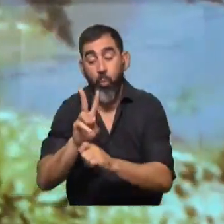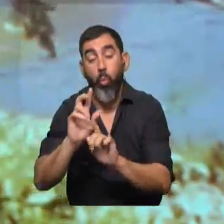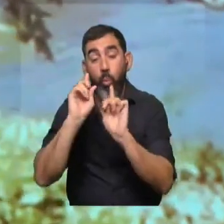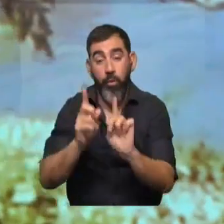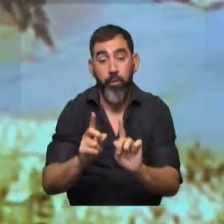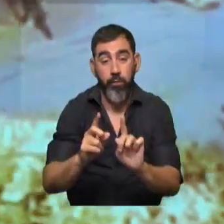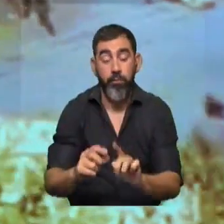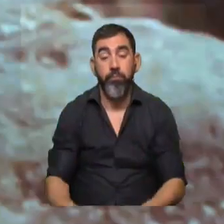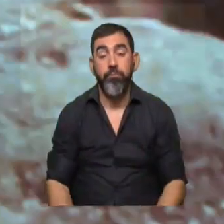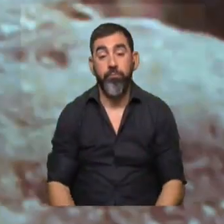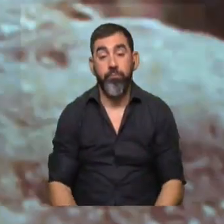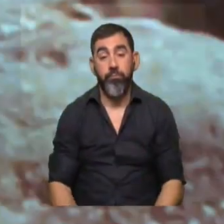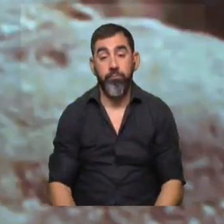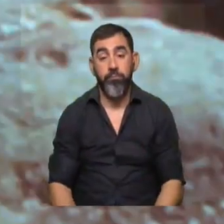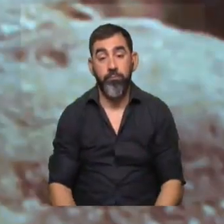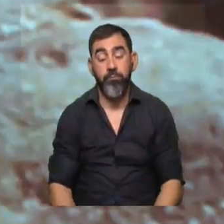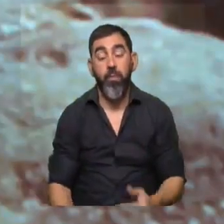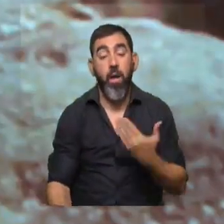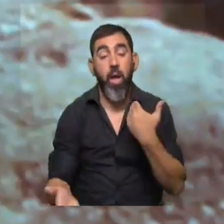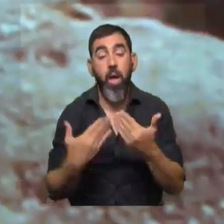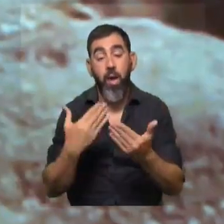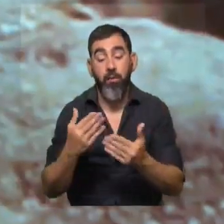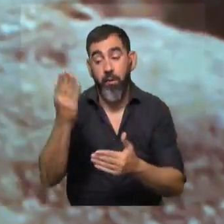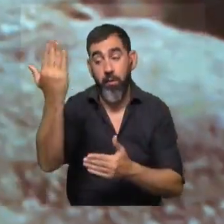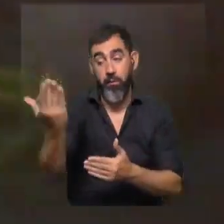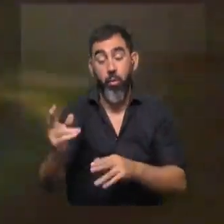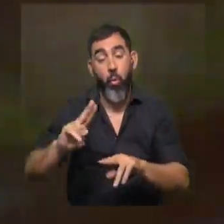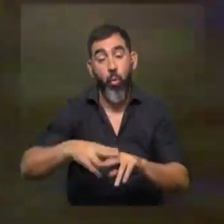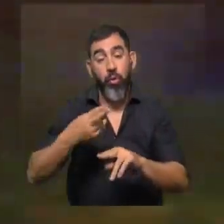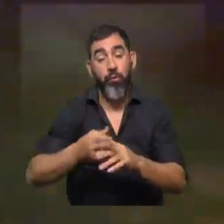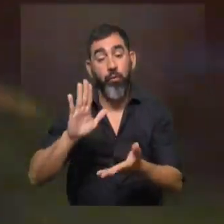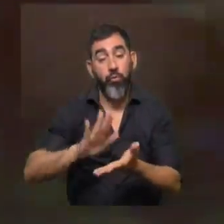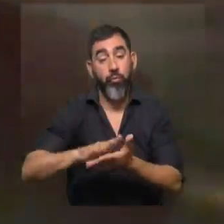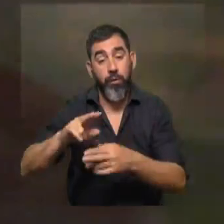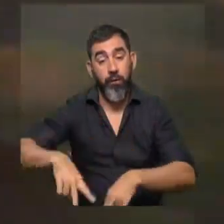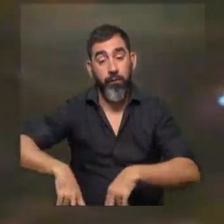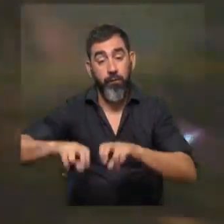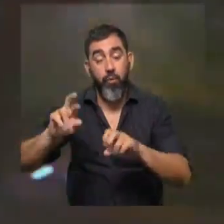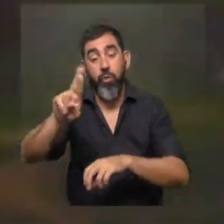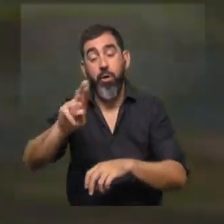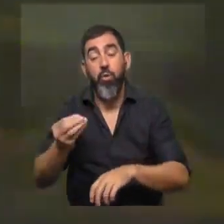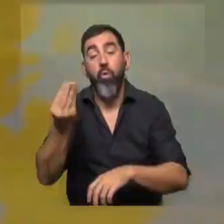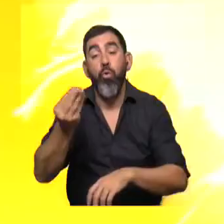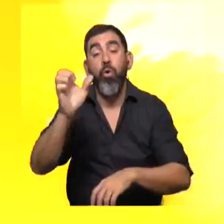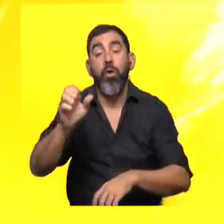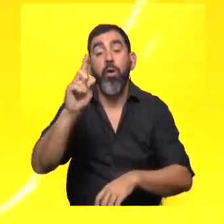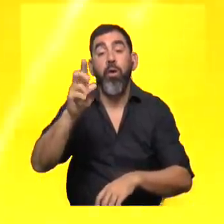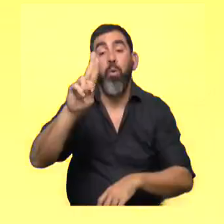degradarlos lo menos posible. Seguimos hablando con Iván González sobre esta investigación en el río Queguay.